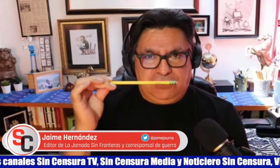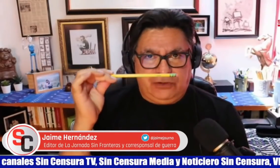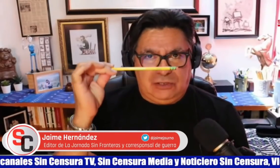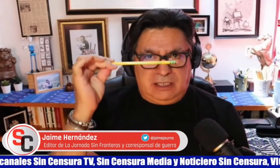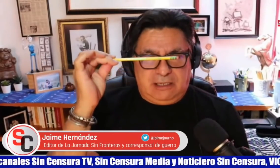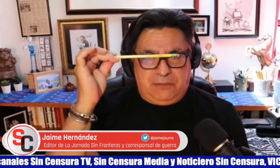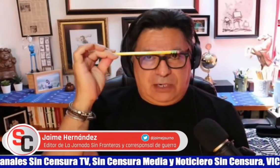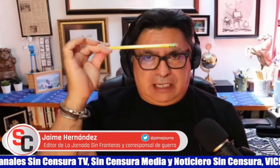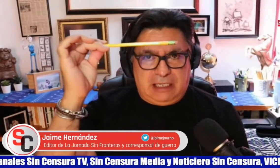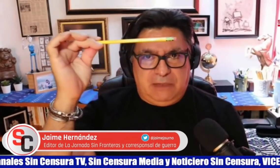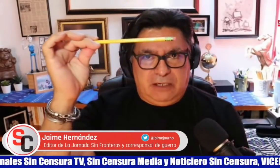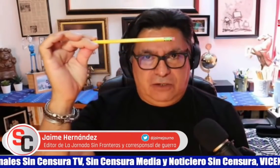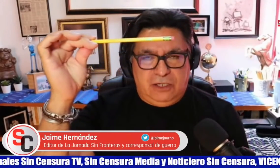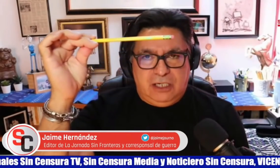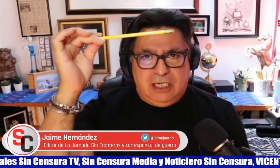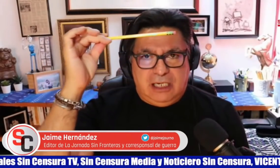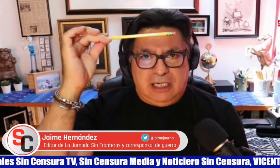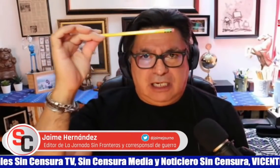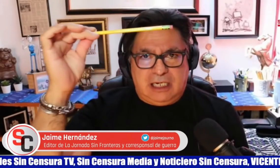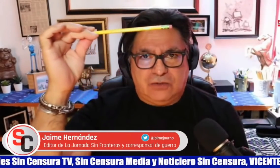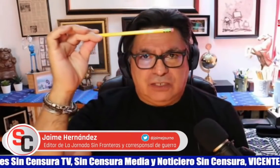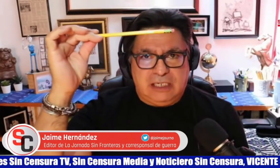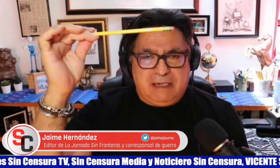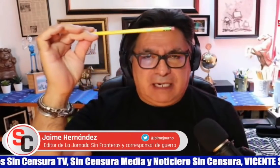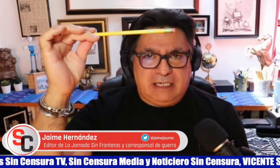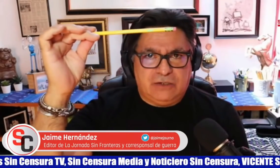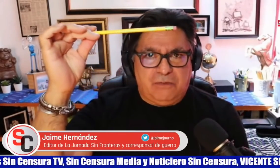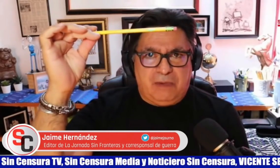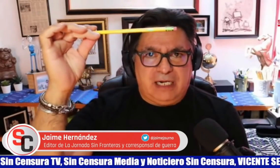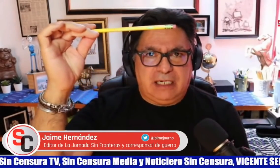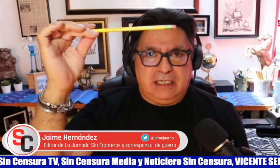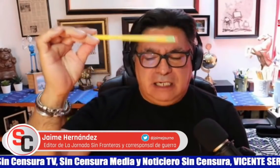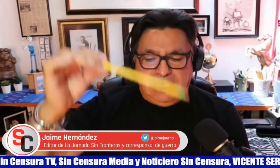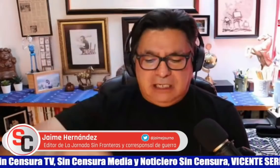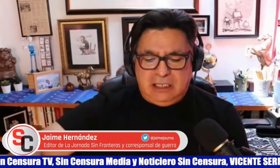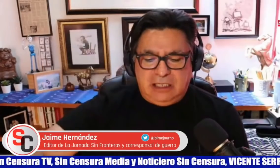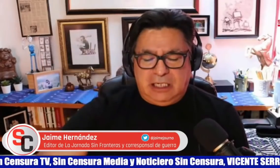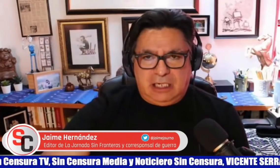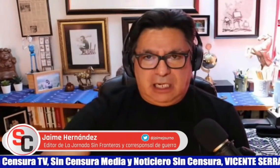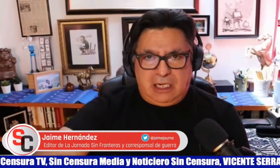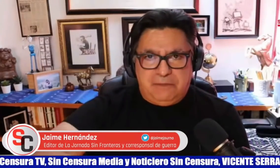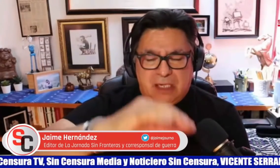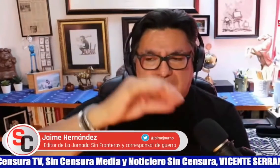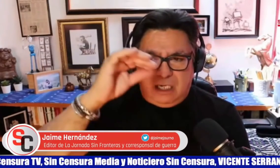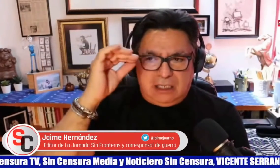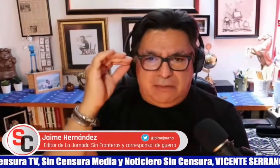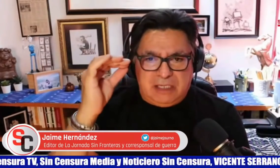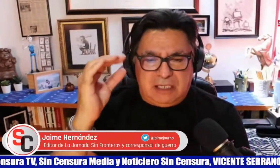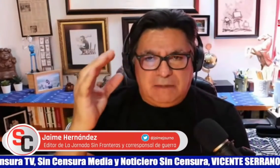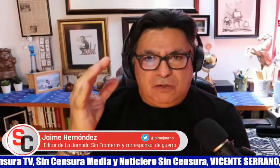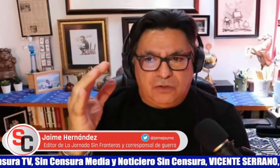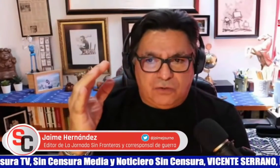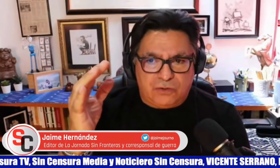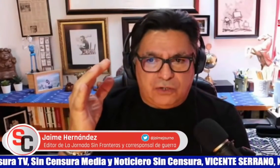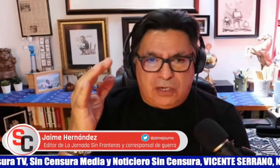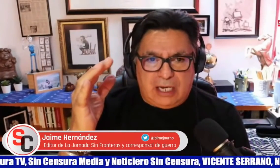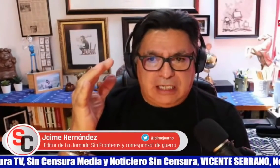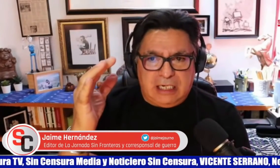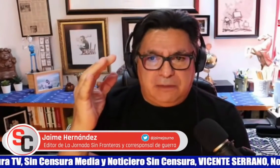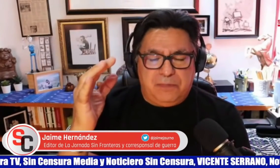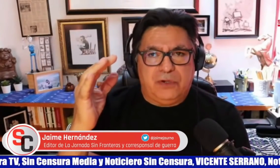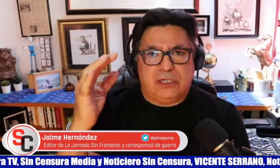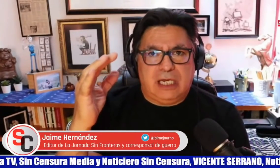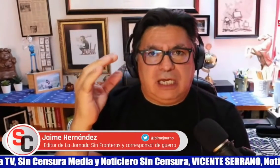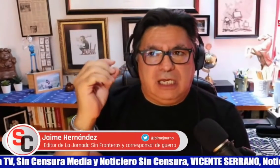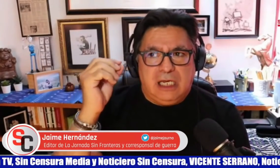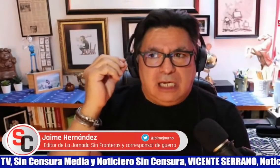sabes, de estos de tipo académico, Jesús Silva Herzog Márquez dice que es lamentable lo que ocurrió